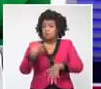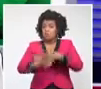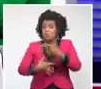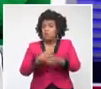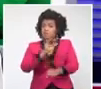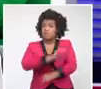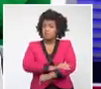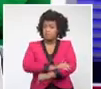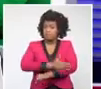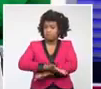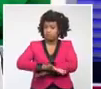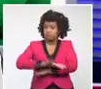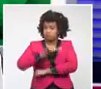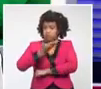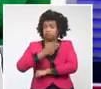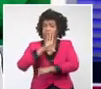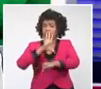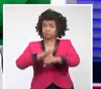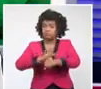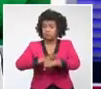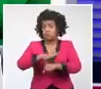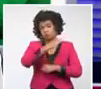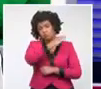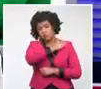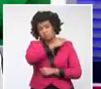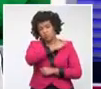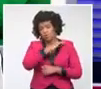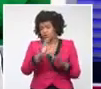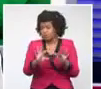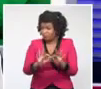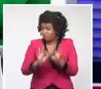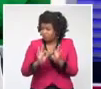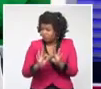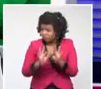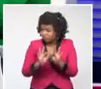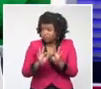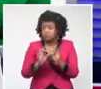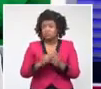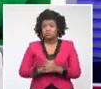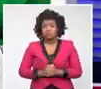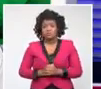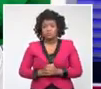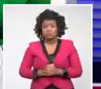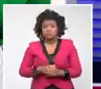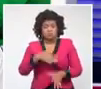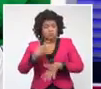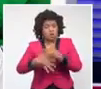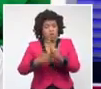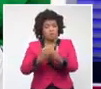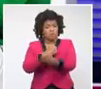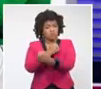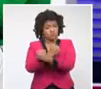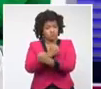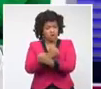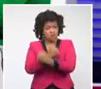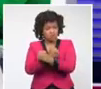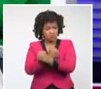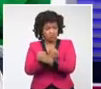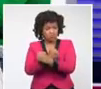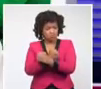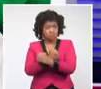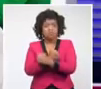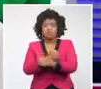hipertensión arterial, enfermedad pulmonar obstructiva crónica, artritis reumatoide, realmente un grupo